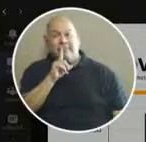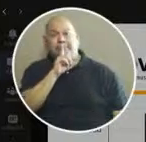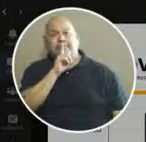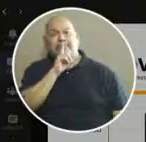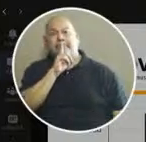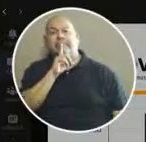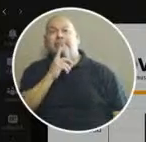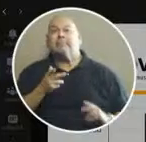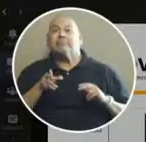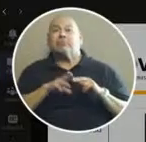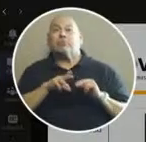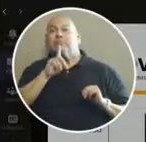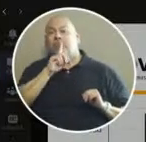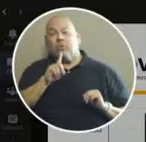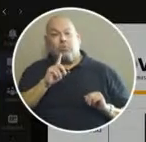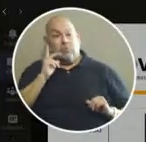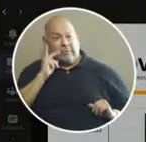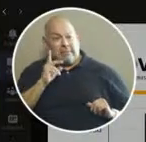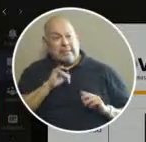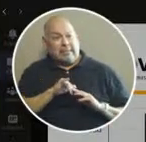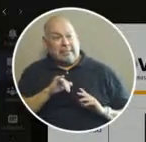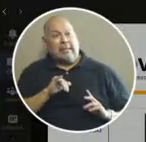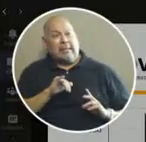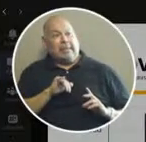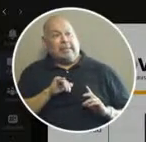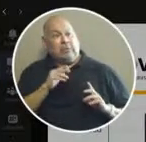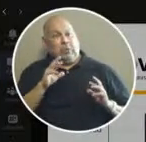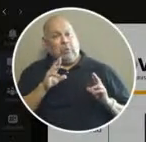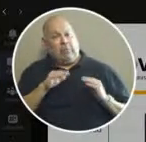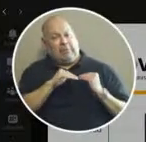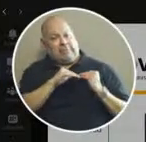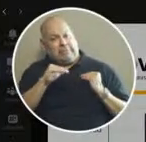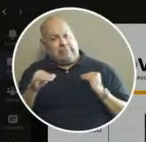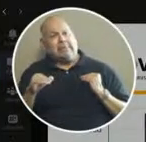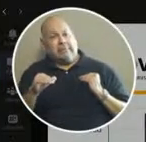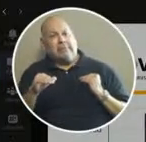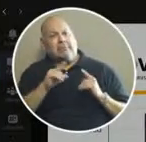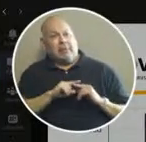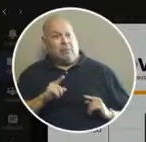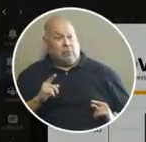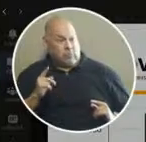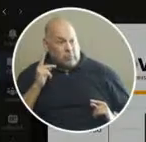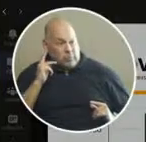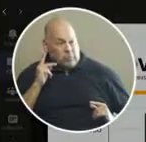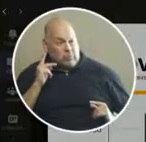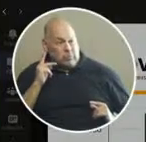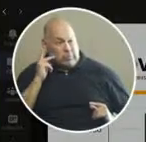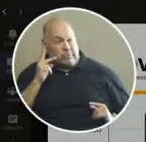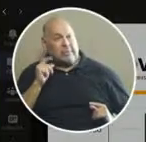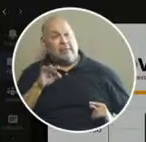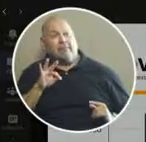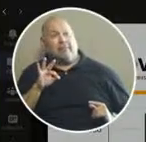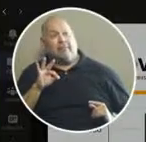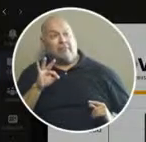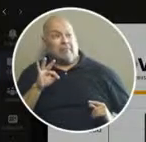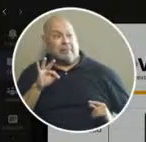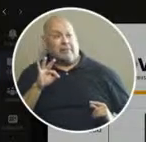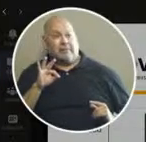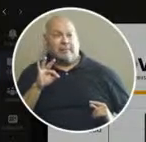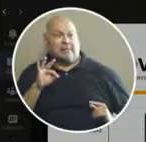tenido un incremento y esperamos que permanezca de la misma manera o empecemos a ver que haya un